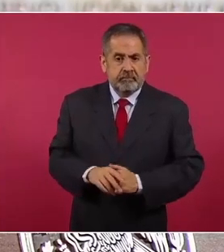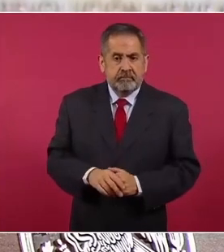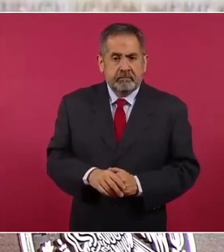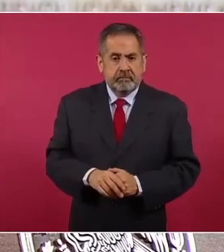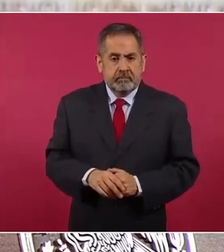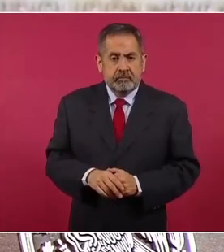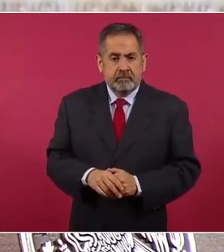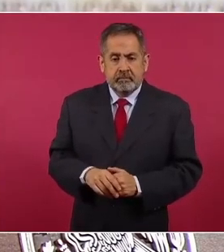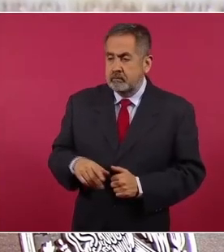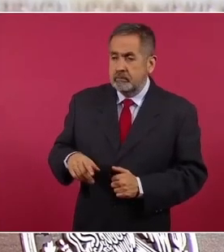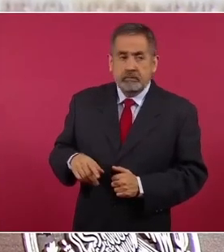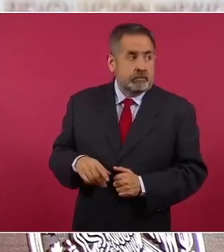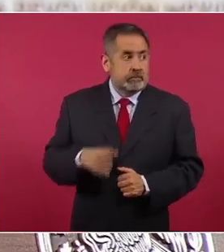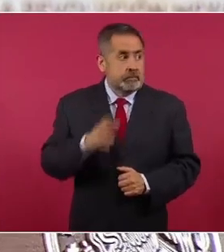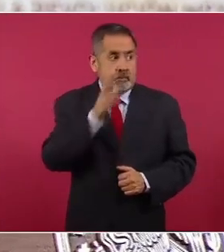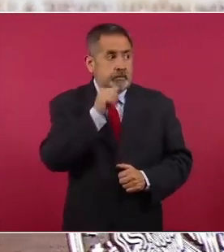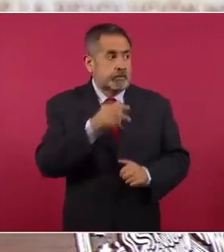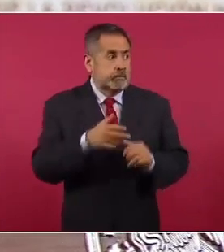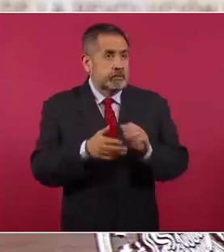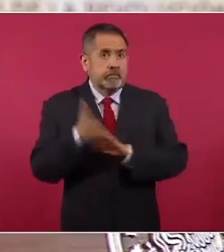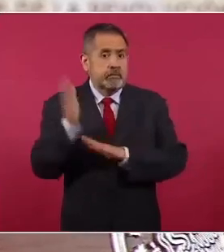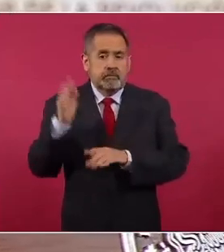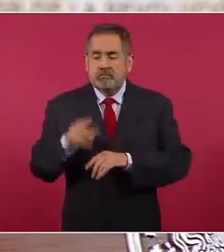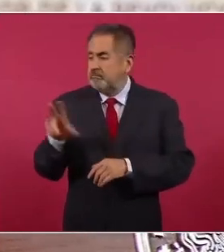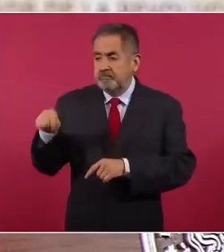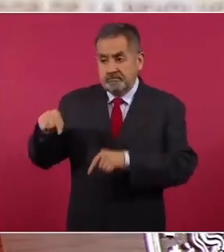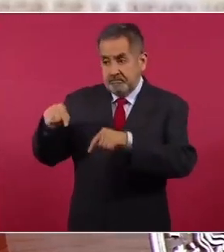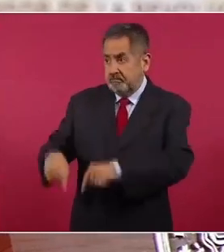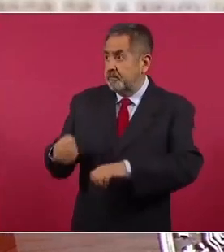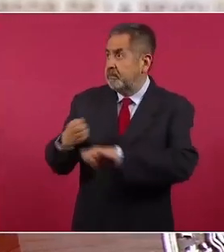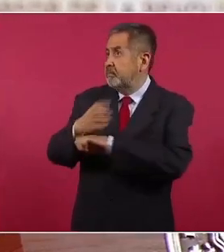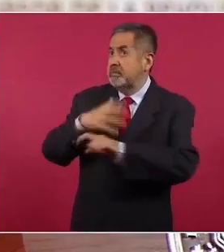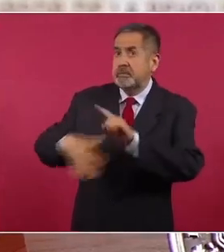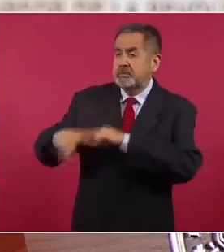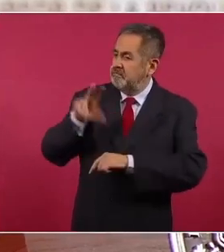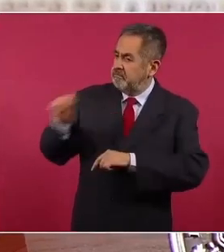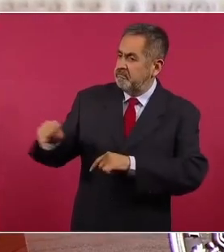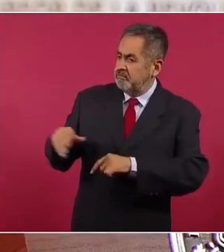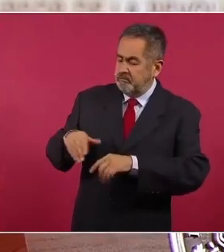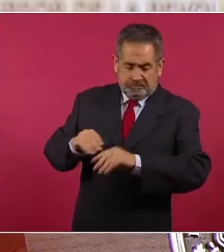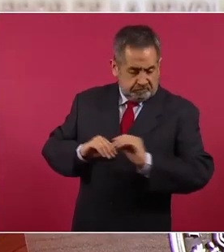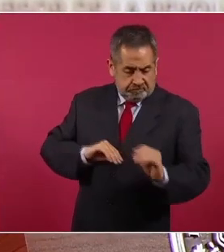no nos podemos ir, pues se van.